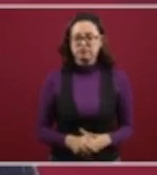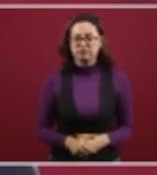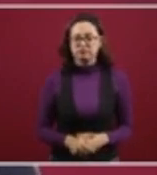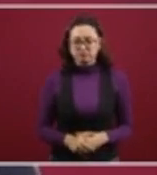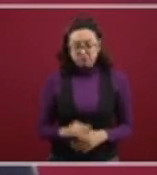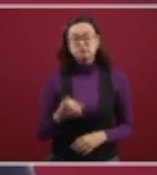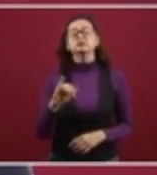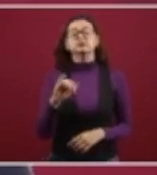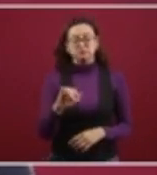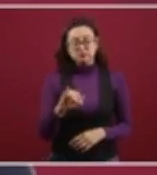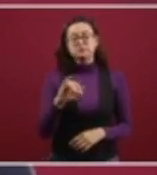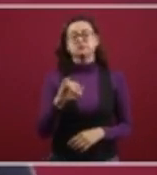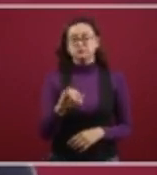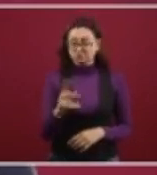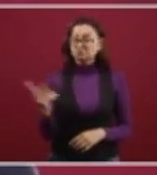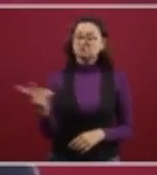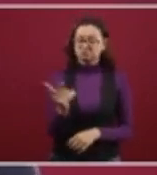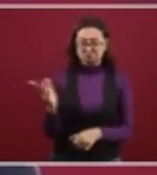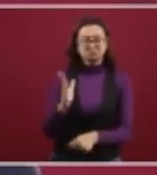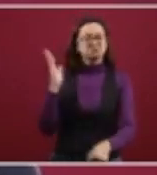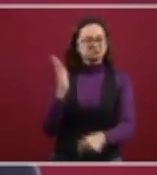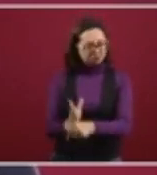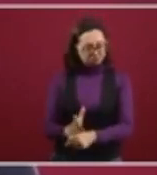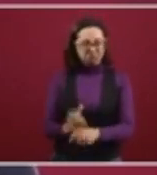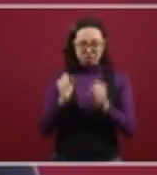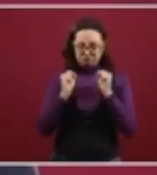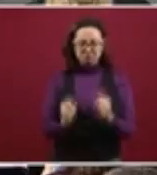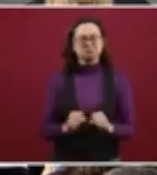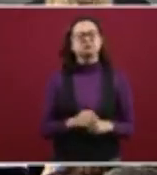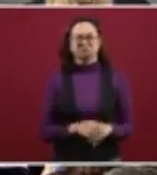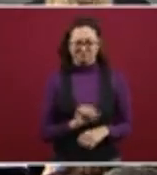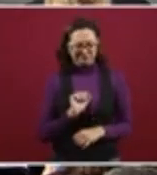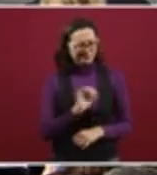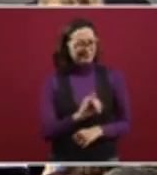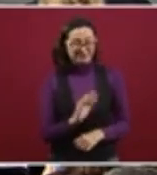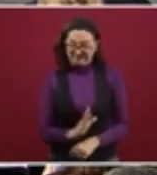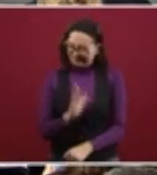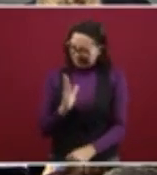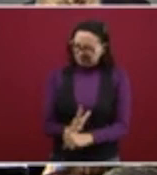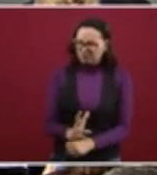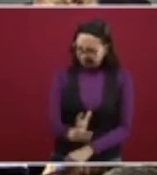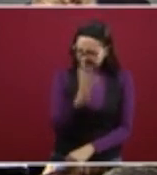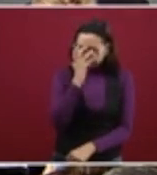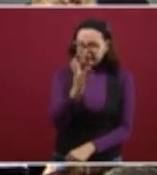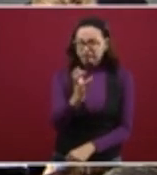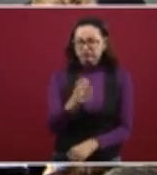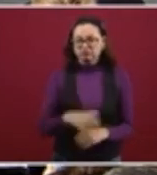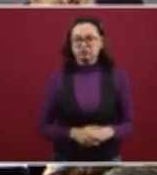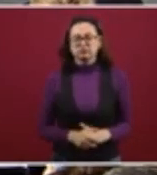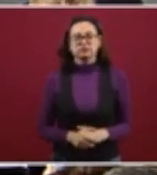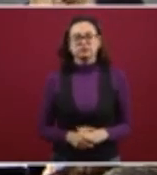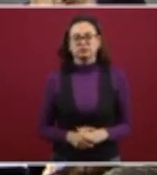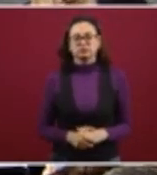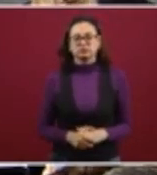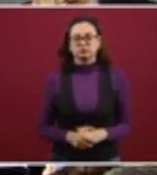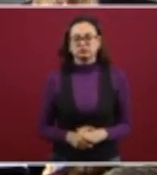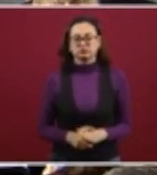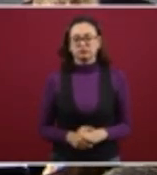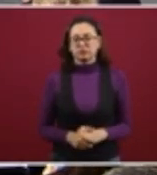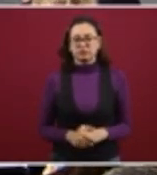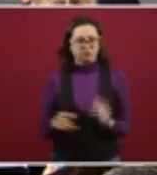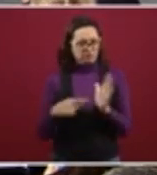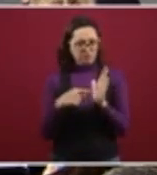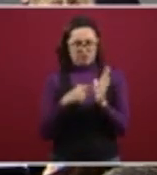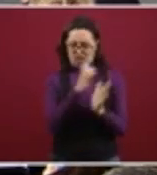Sí, va a haber castigo. Sí, ejemplar. Lo que establece